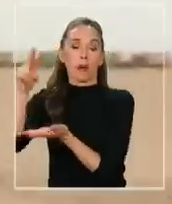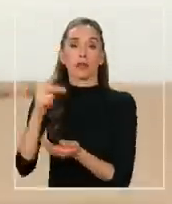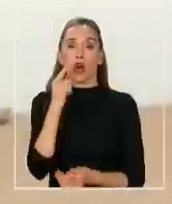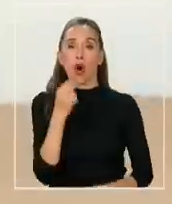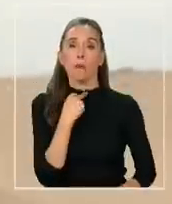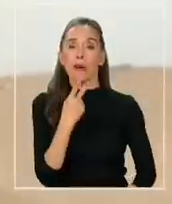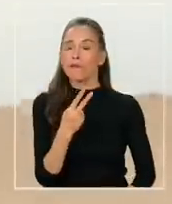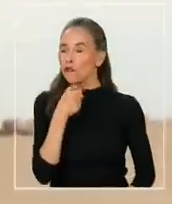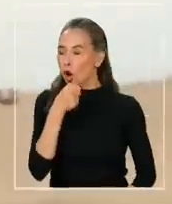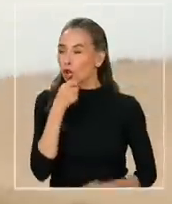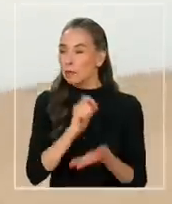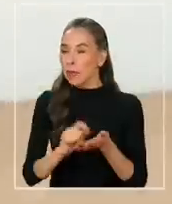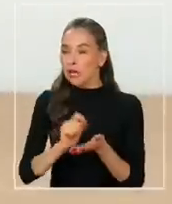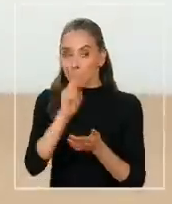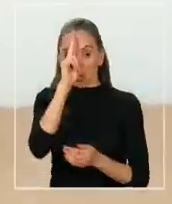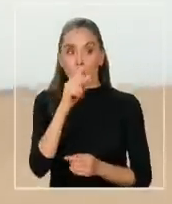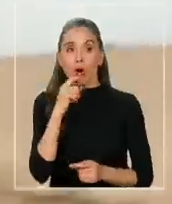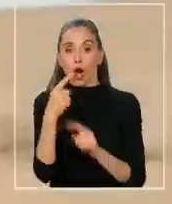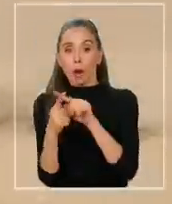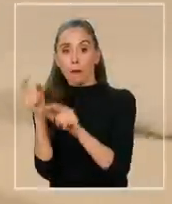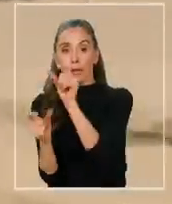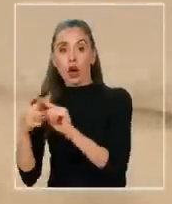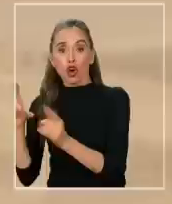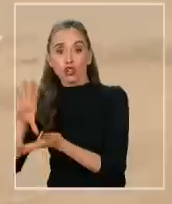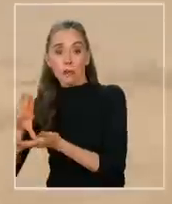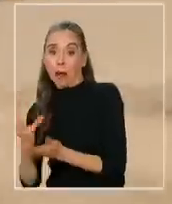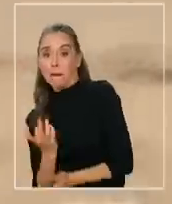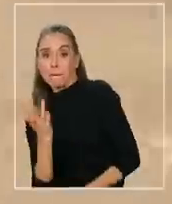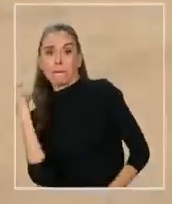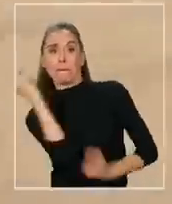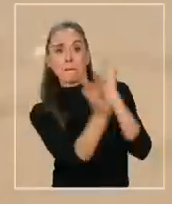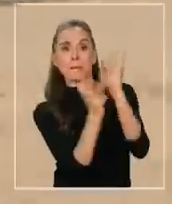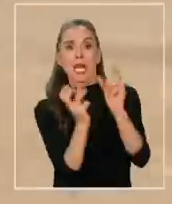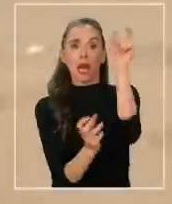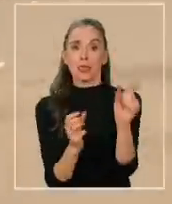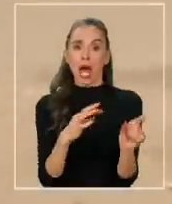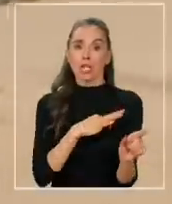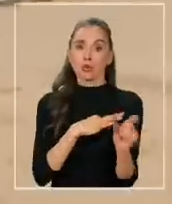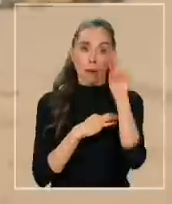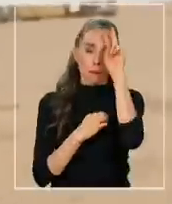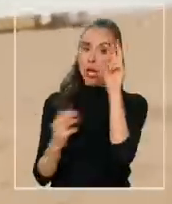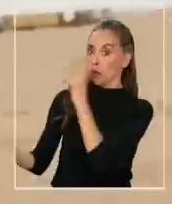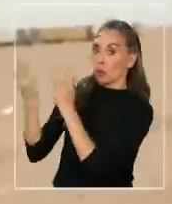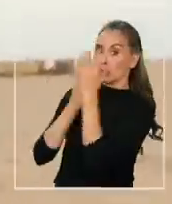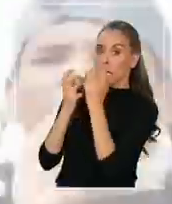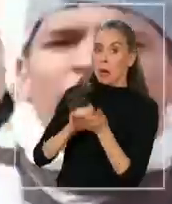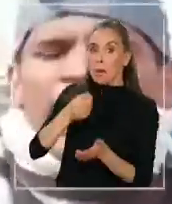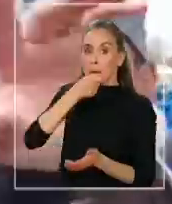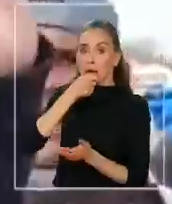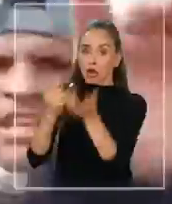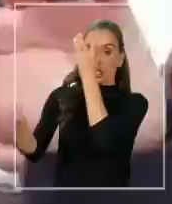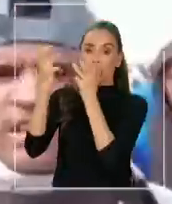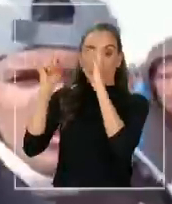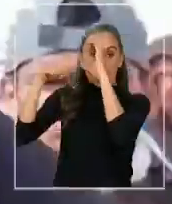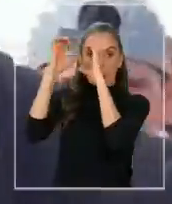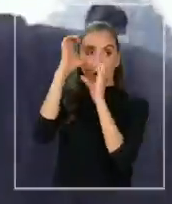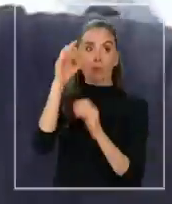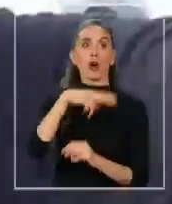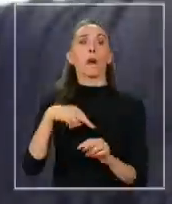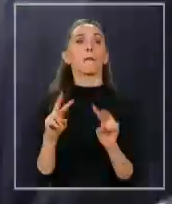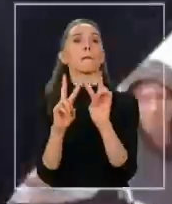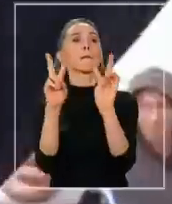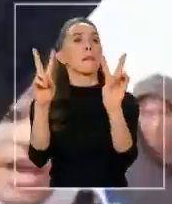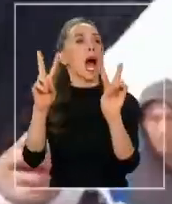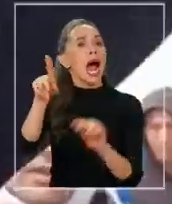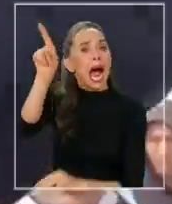los extranjeros están lanzando piedras, no solamente hacia los ciudadanos peruanos, sino también hacia la prensa. Estamos protestando pacíficamente